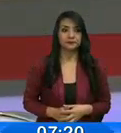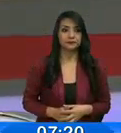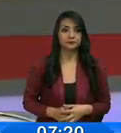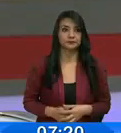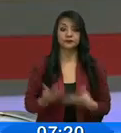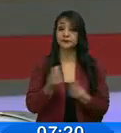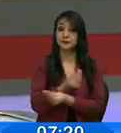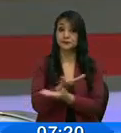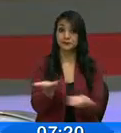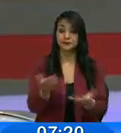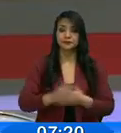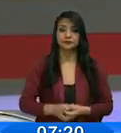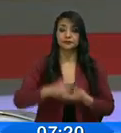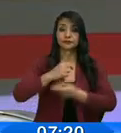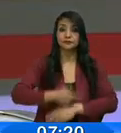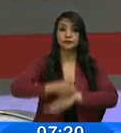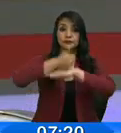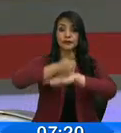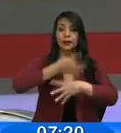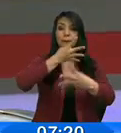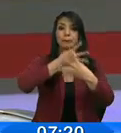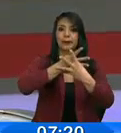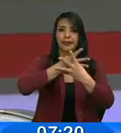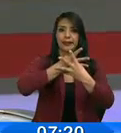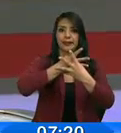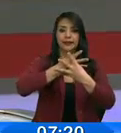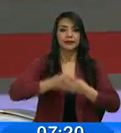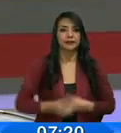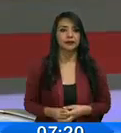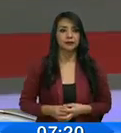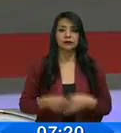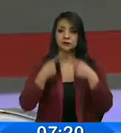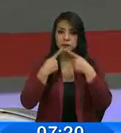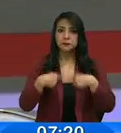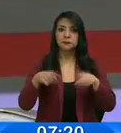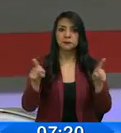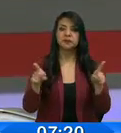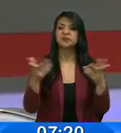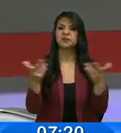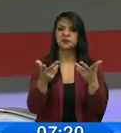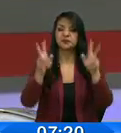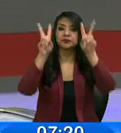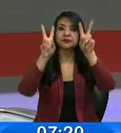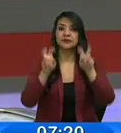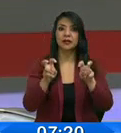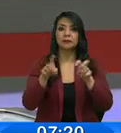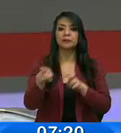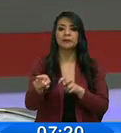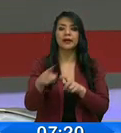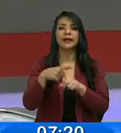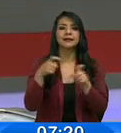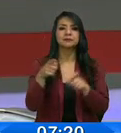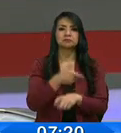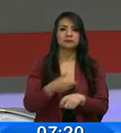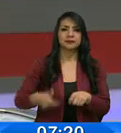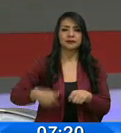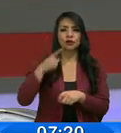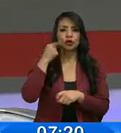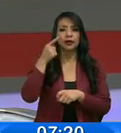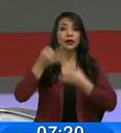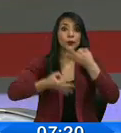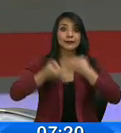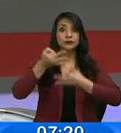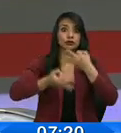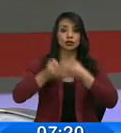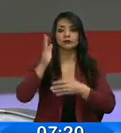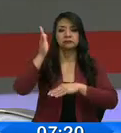Vamos a contarles ahora que el Tribunal de Garantías Penales declaró prescrito el presunto delito de plagio del expresidente Rafael Correa Delgado